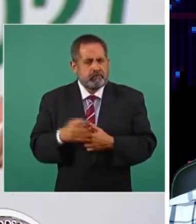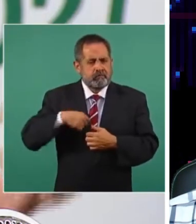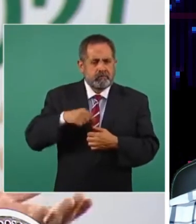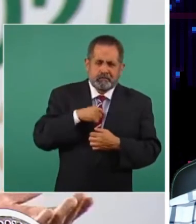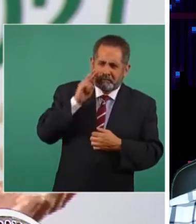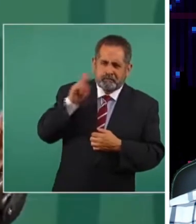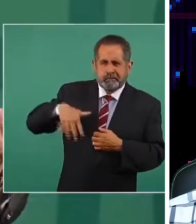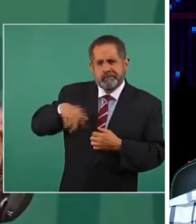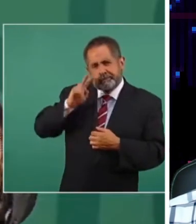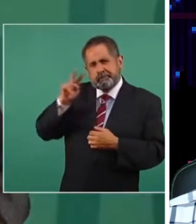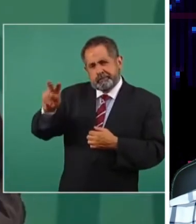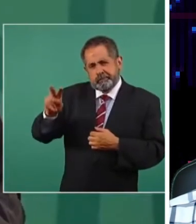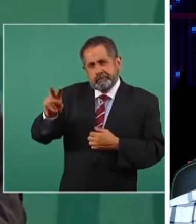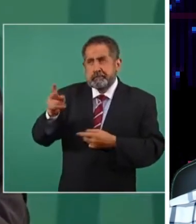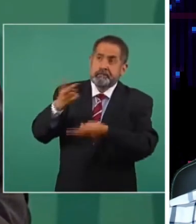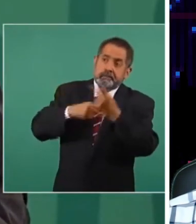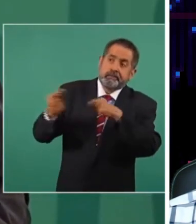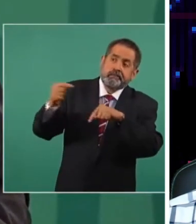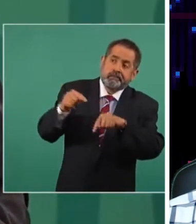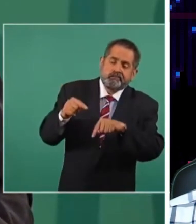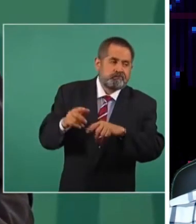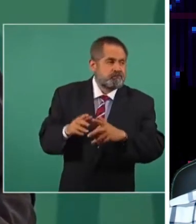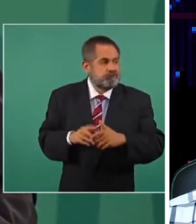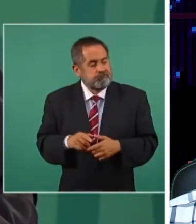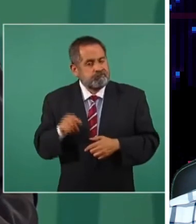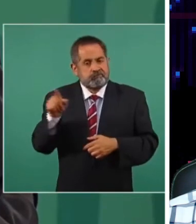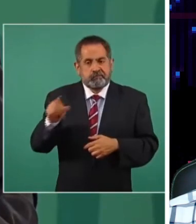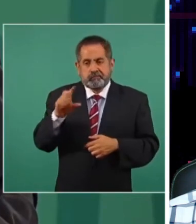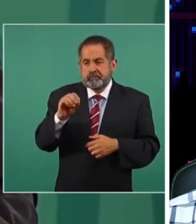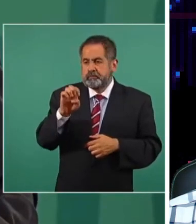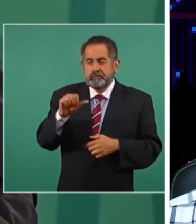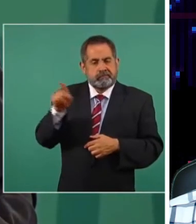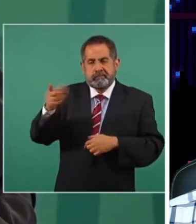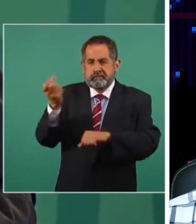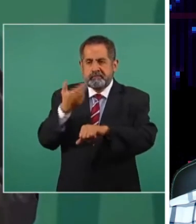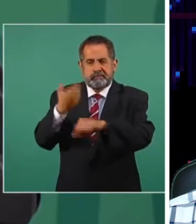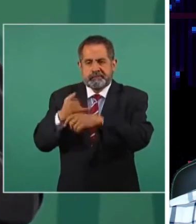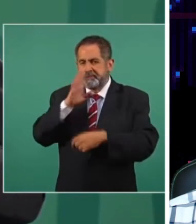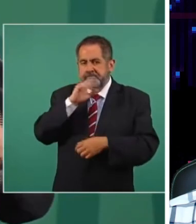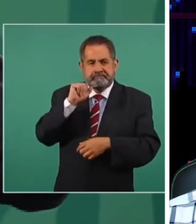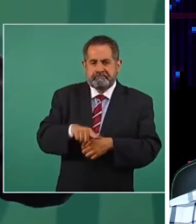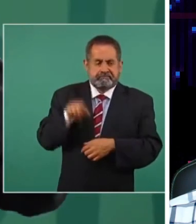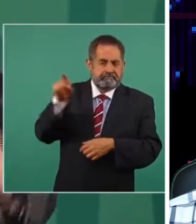pues como le estoy diciendo, proveniente de un organismo cuyo secretario general ha actuado de esa forma